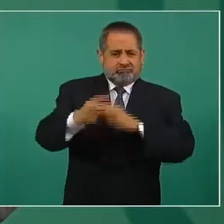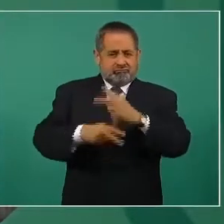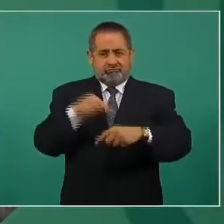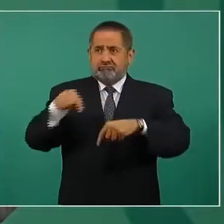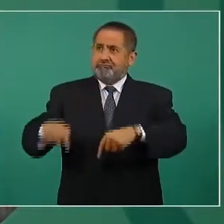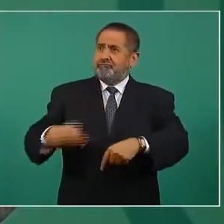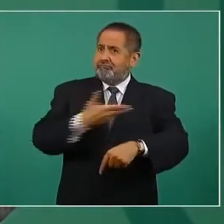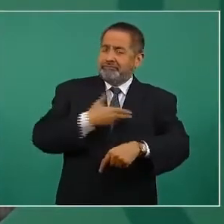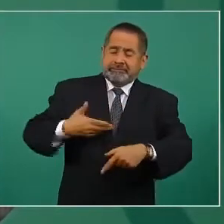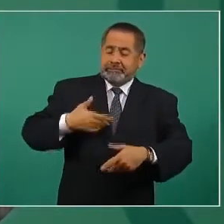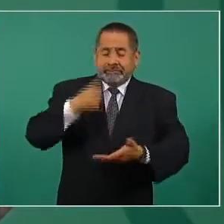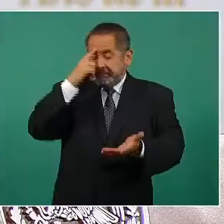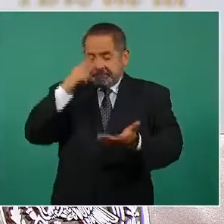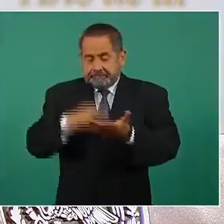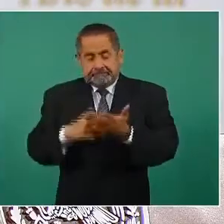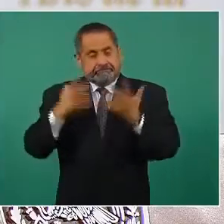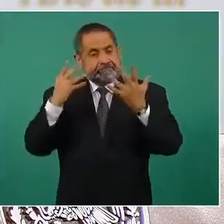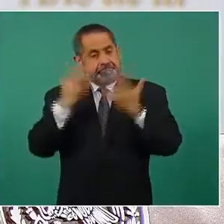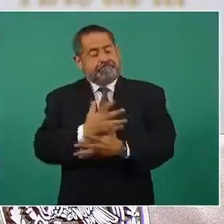Entonces,